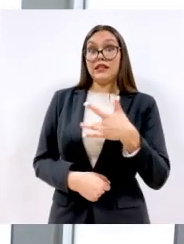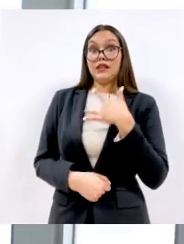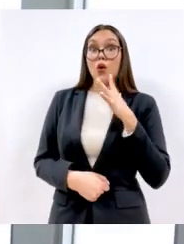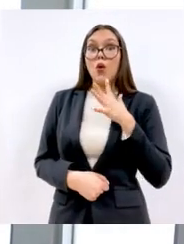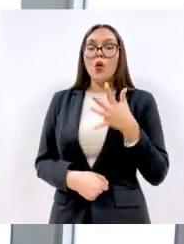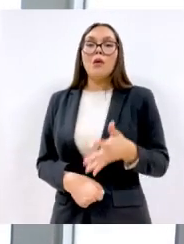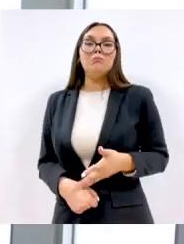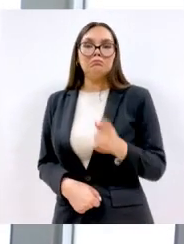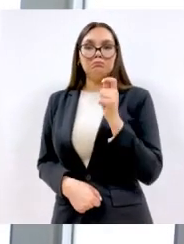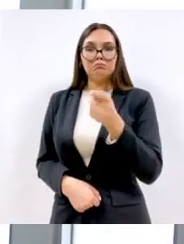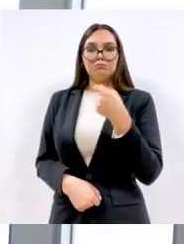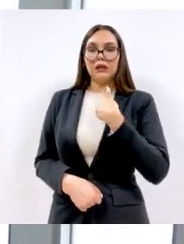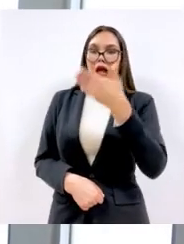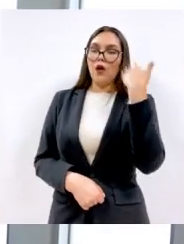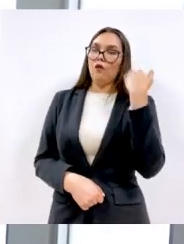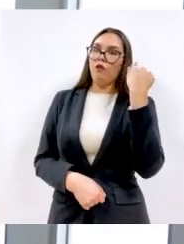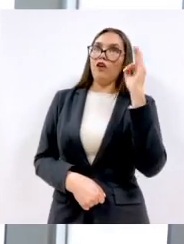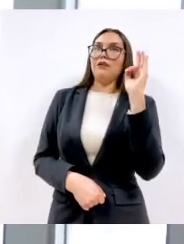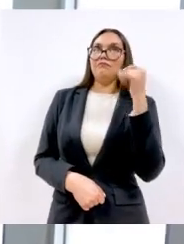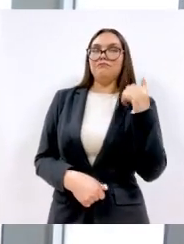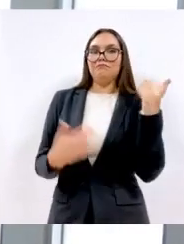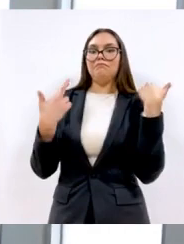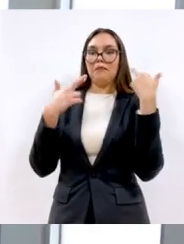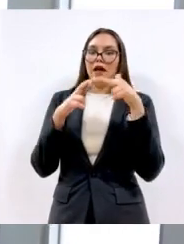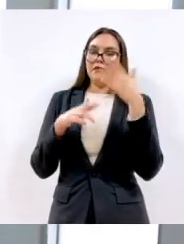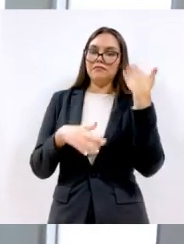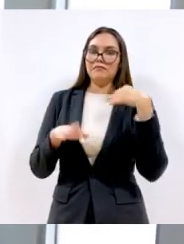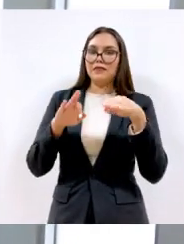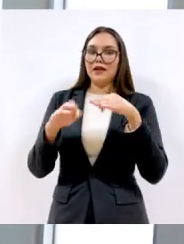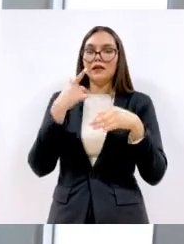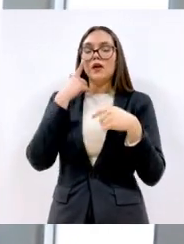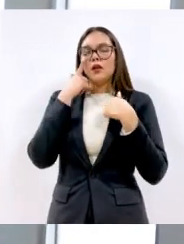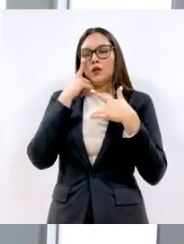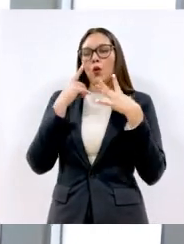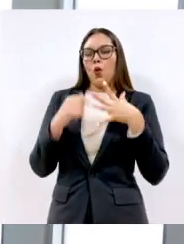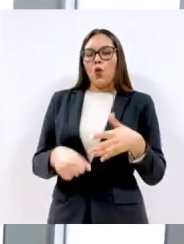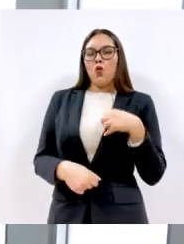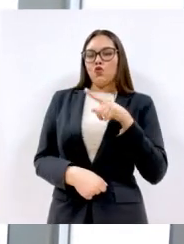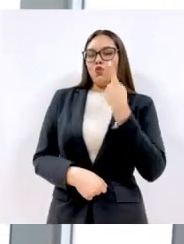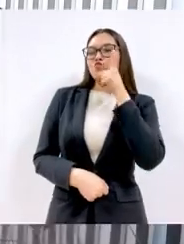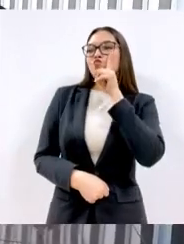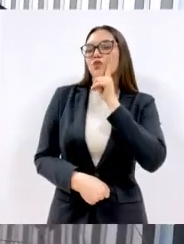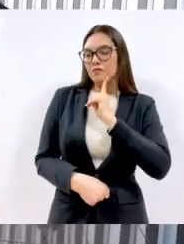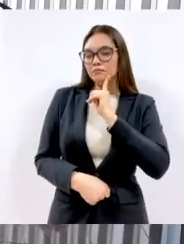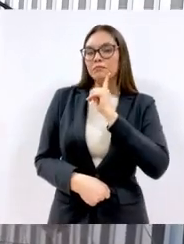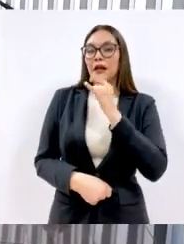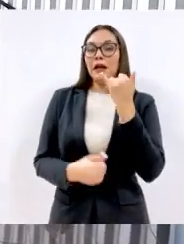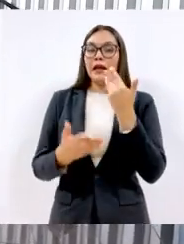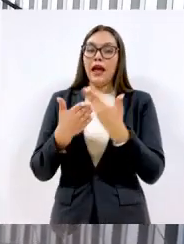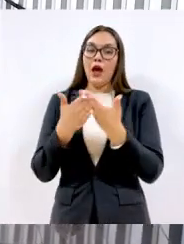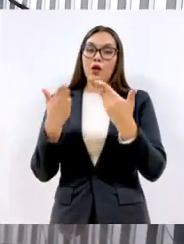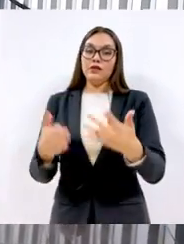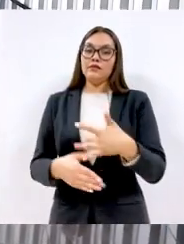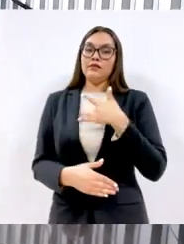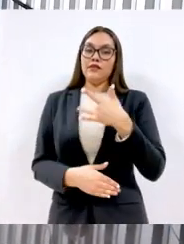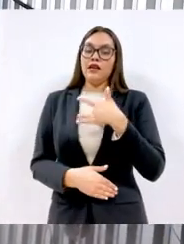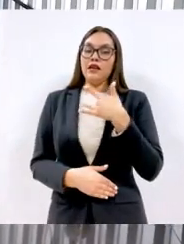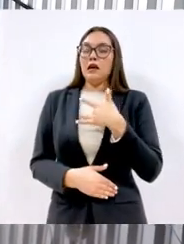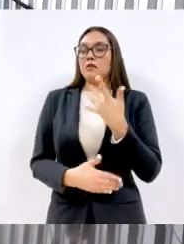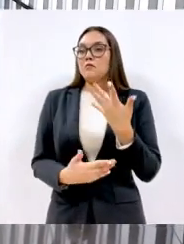Me siento muy orgullosa de haber sido maestra, de ser mujer y ahora